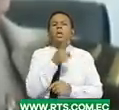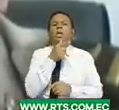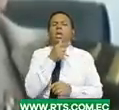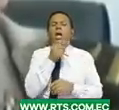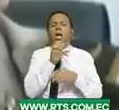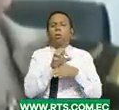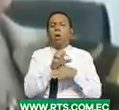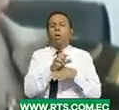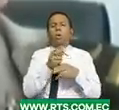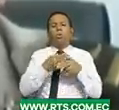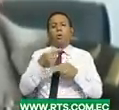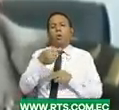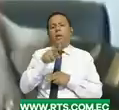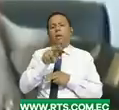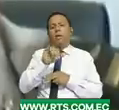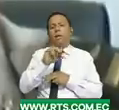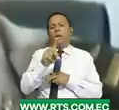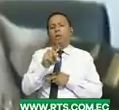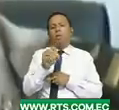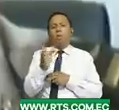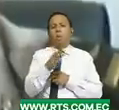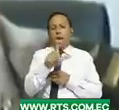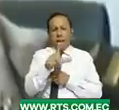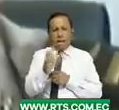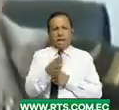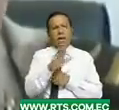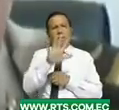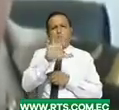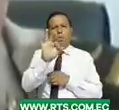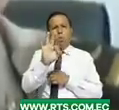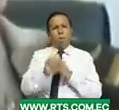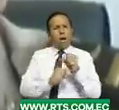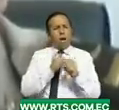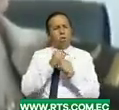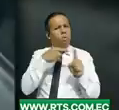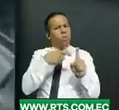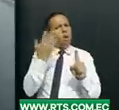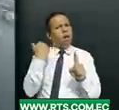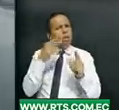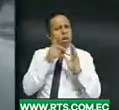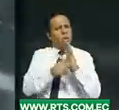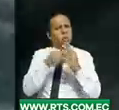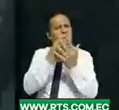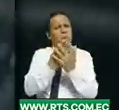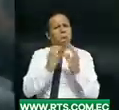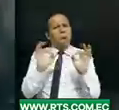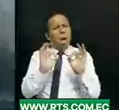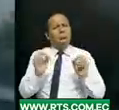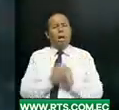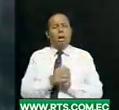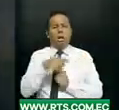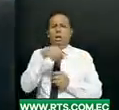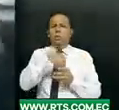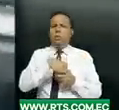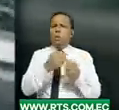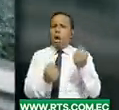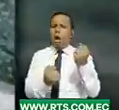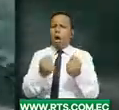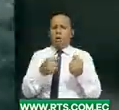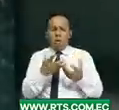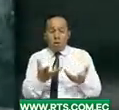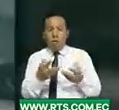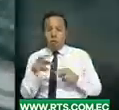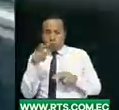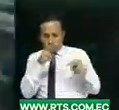de 59 años. No tiene antecedentes. El carro en el que se movilizaba el ciudadano quedó lleno de perforaciones producto